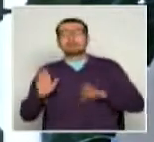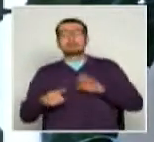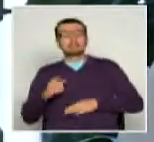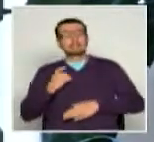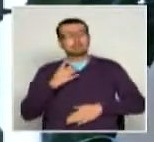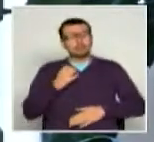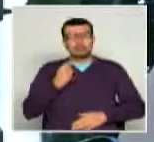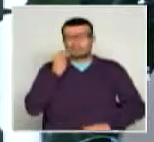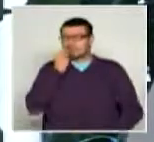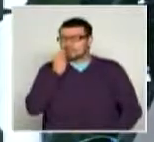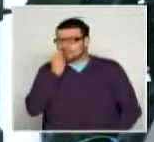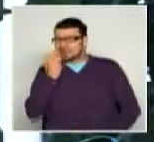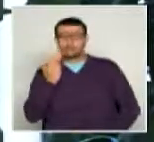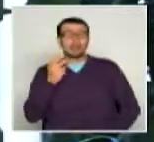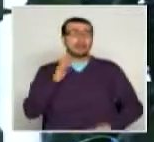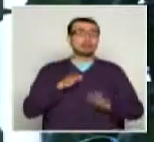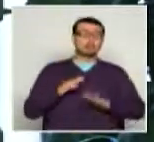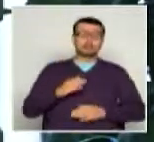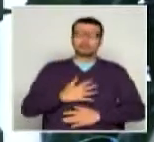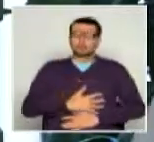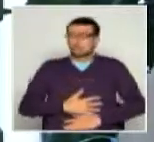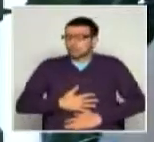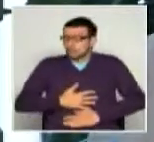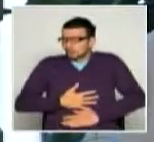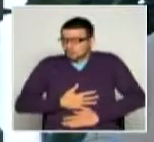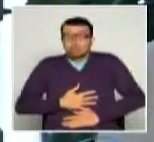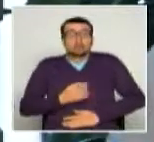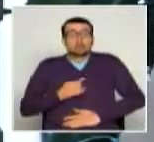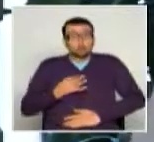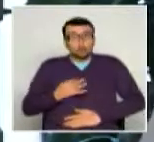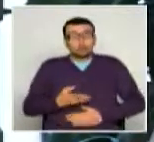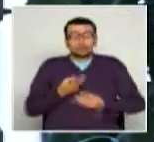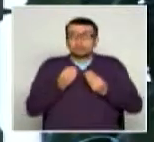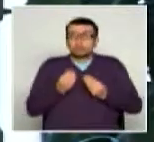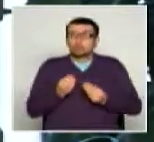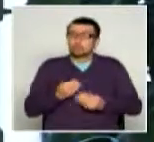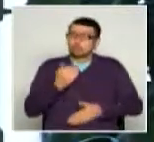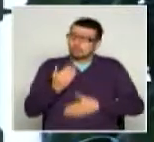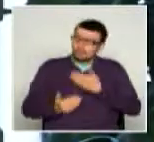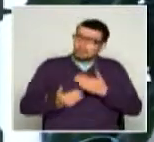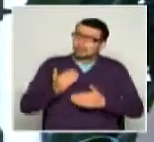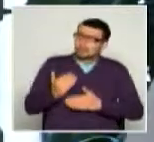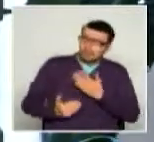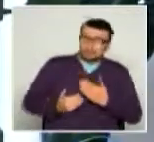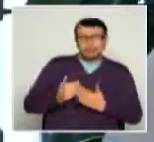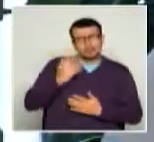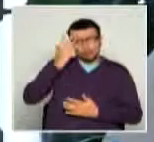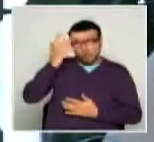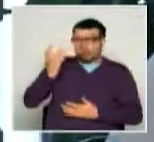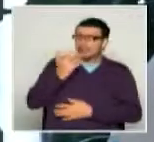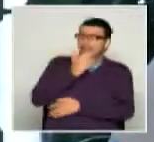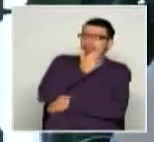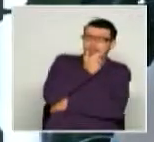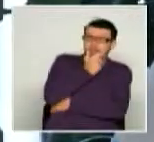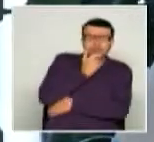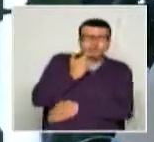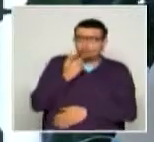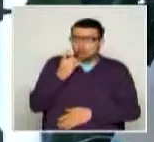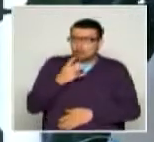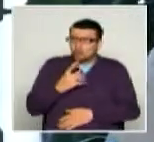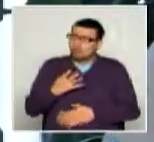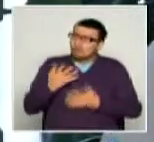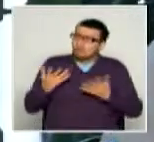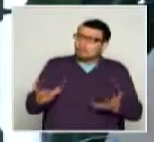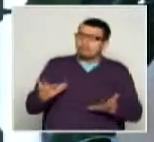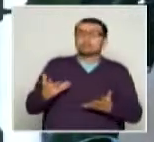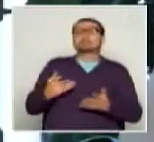odontológicos, dolores gastrointestinales y tantos procesos que se presentan como respuesta de nuestro organismo